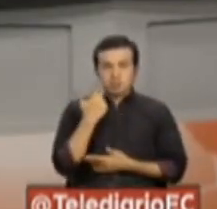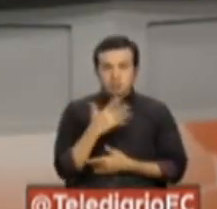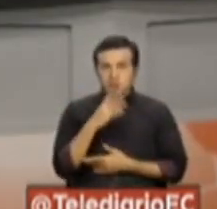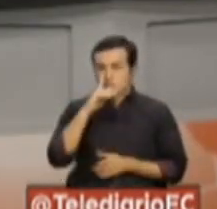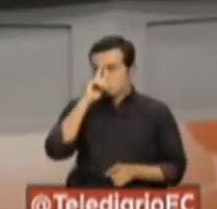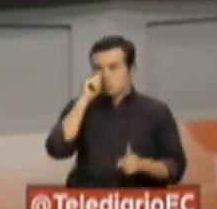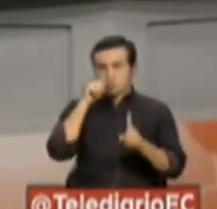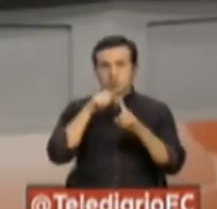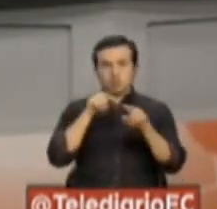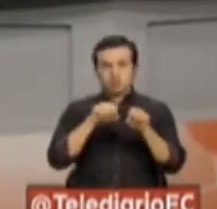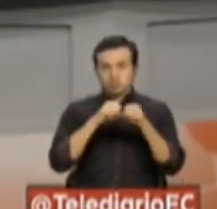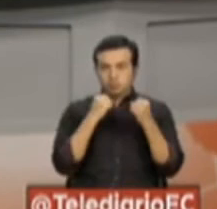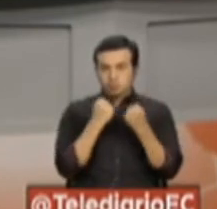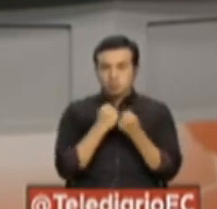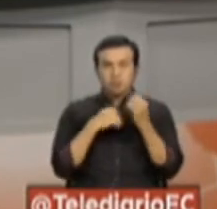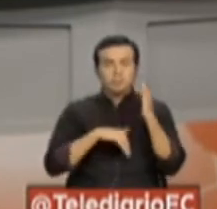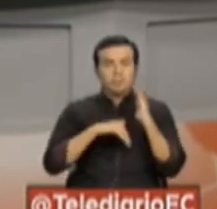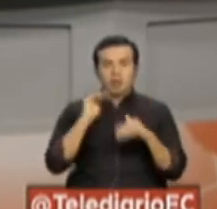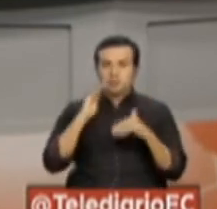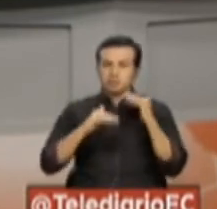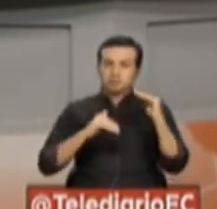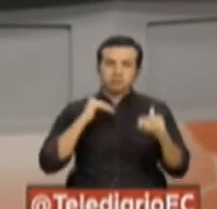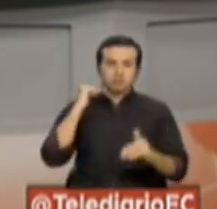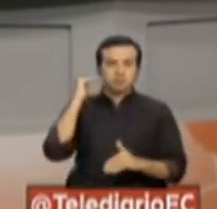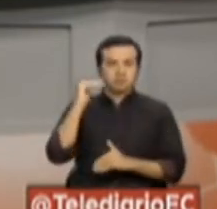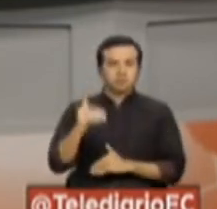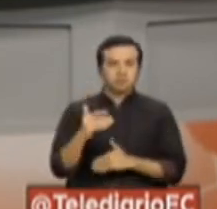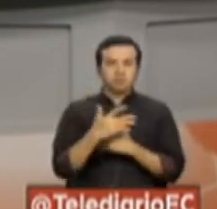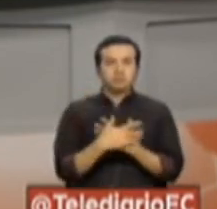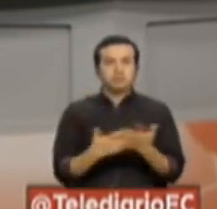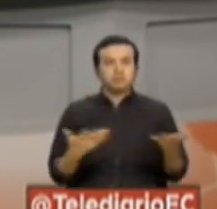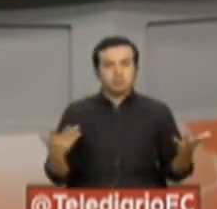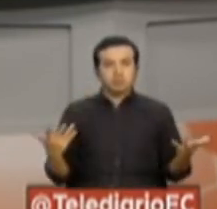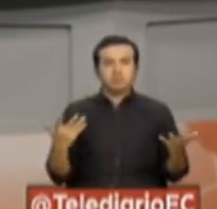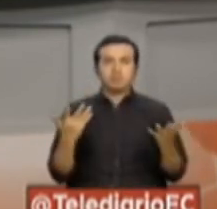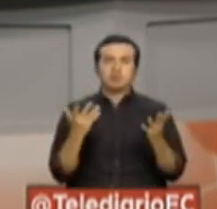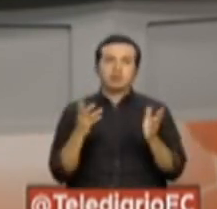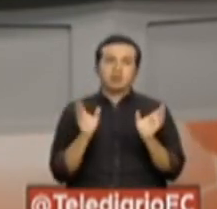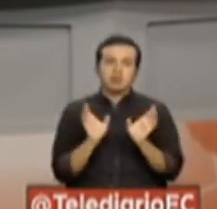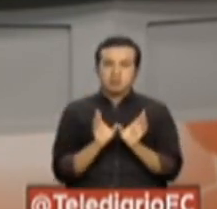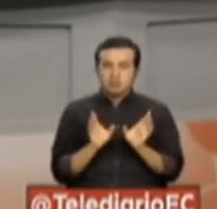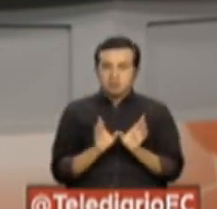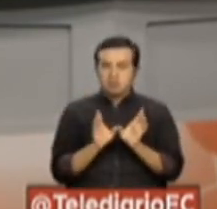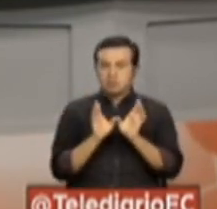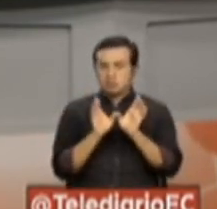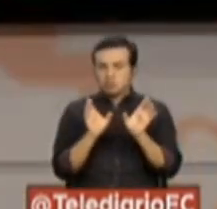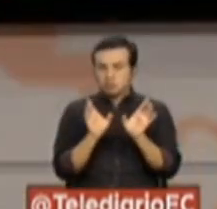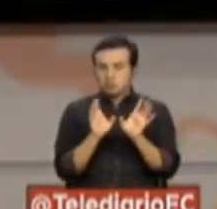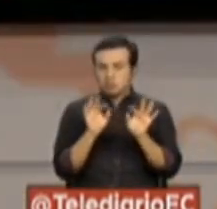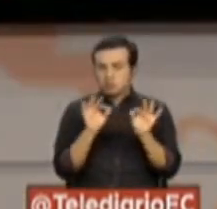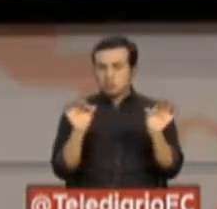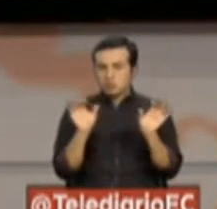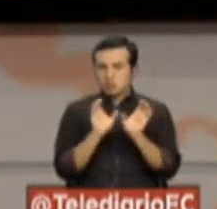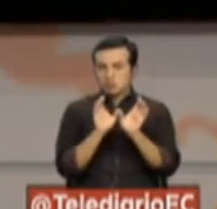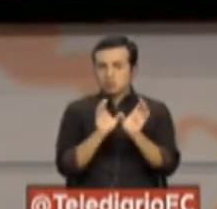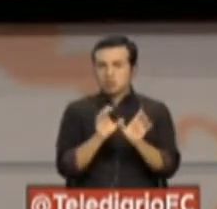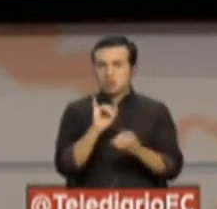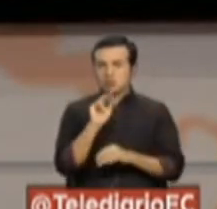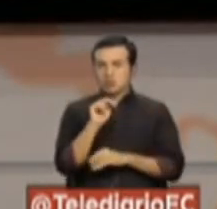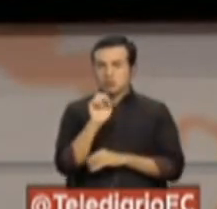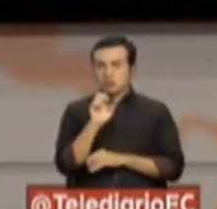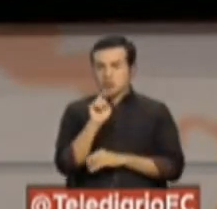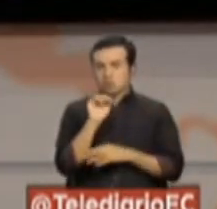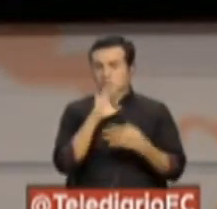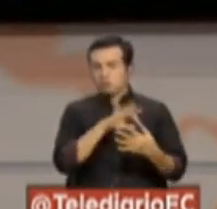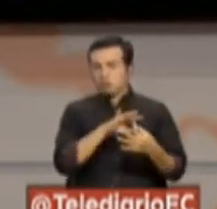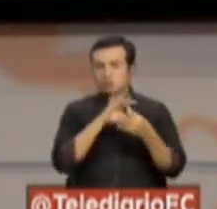enfoque social, hemos ido un paso más adelante, estamos obteniendo certificados de calidad ya con el INE, hemos hecho